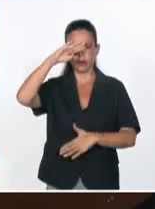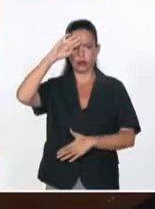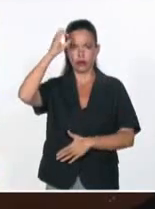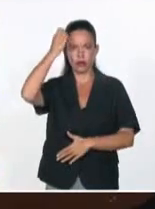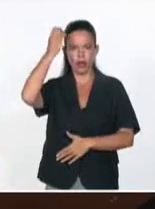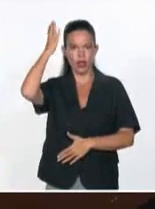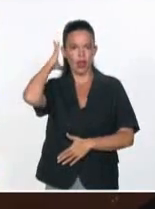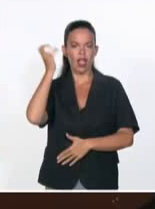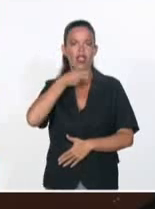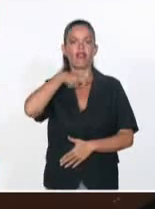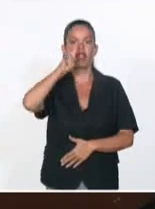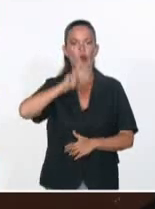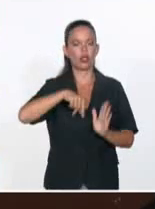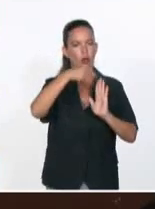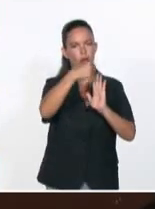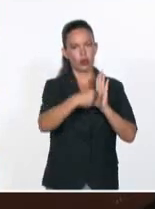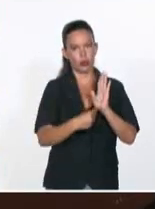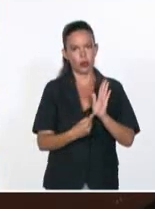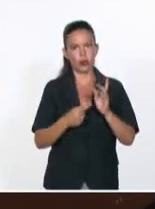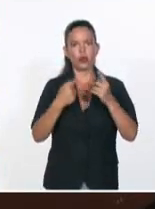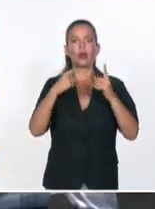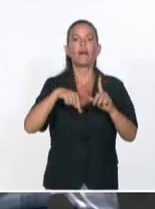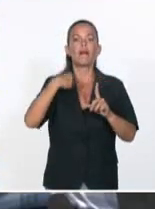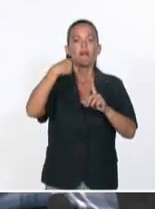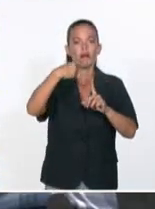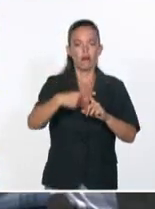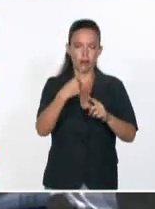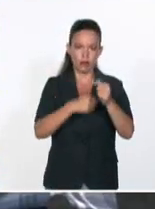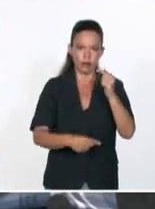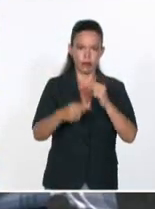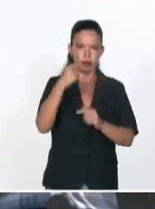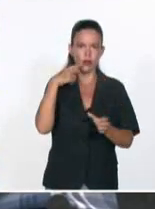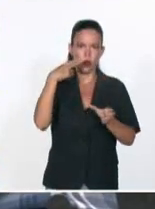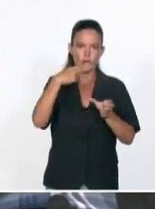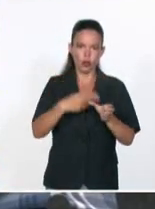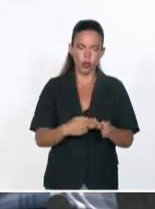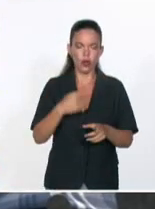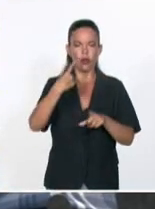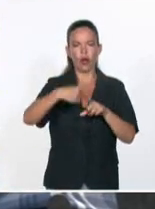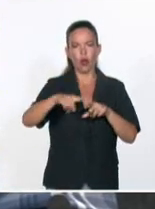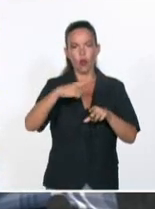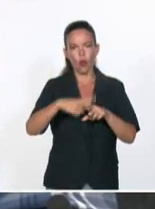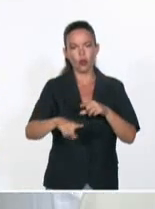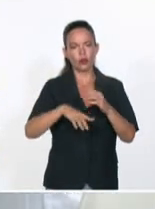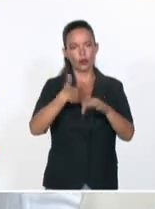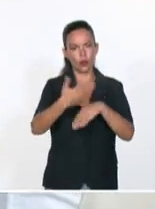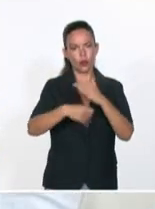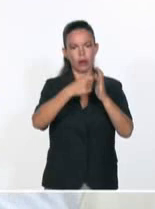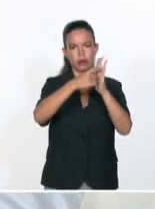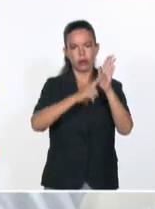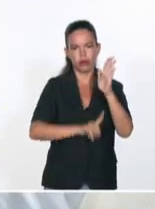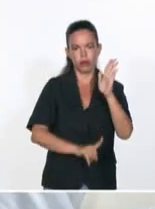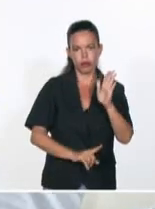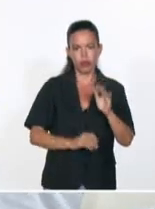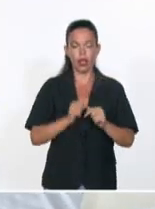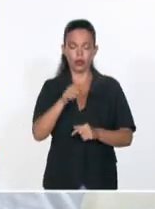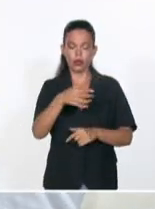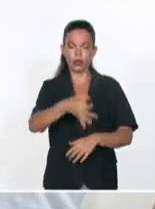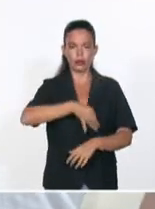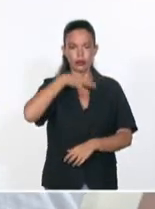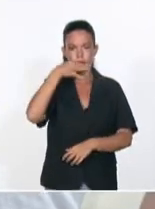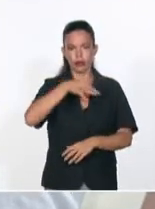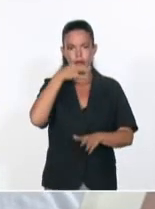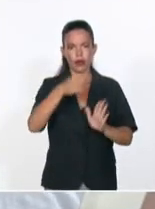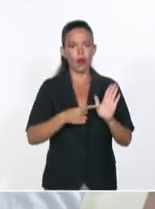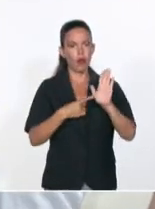temas, la disponibilidad de combustibles en el país. Recursos energéticos, aseguró el titular del sector, Vicente Lao Levy, que muestran una